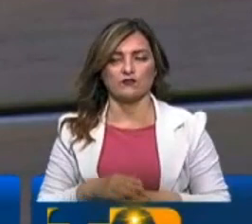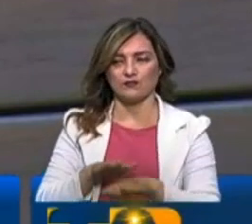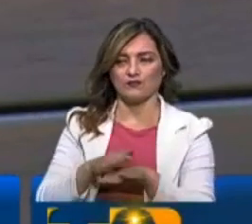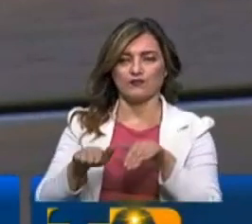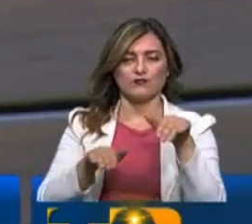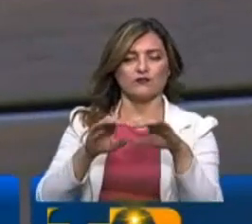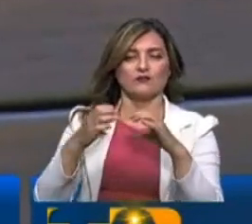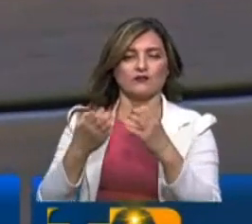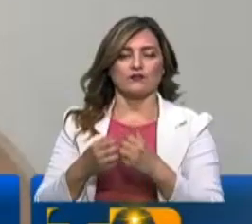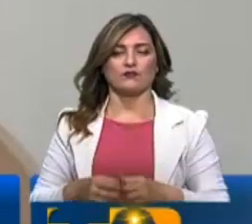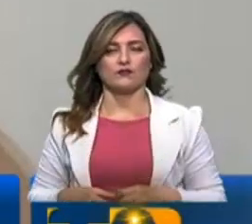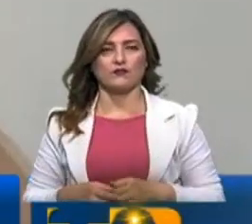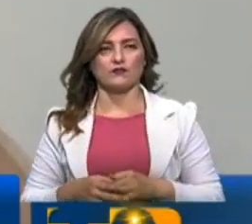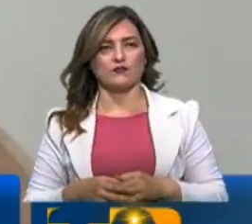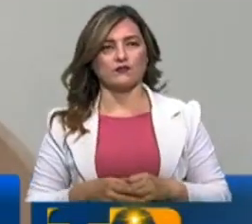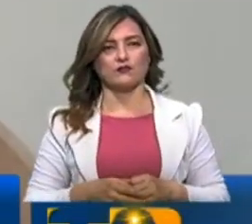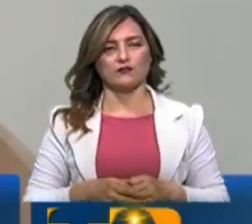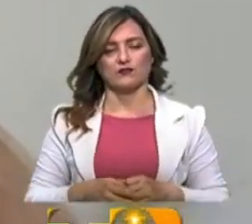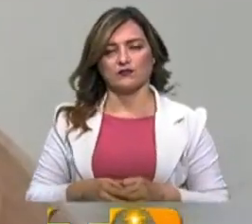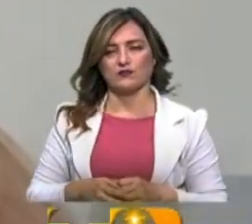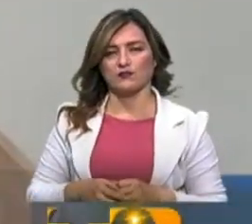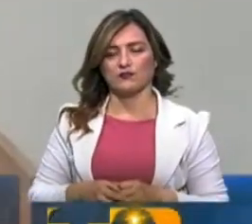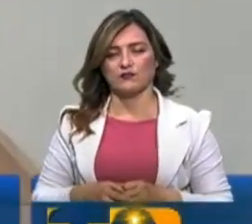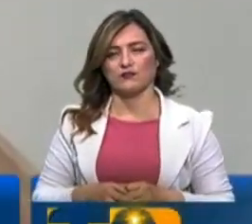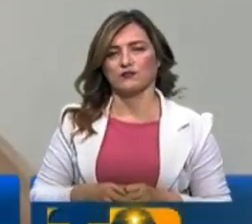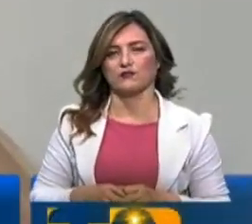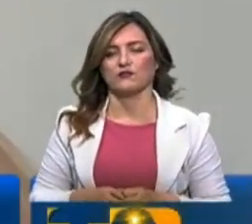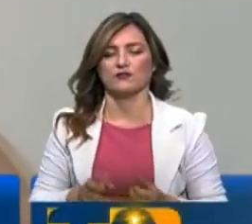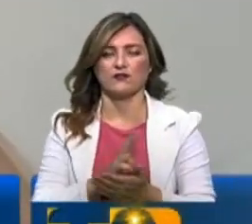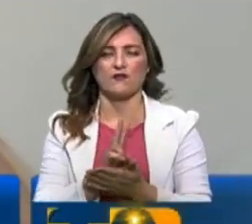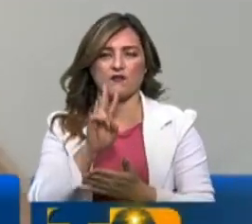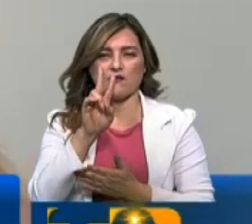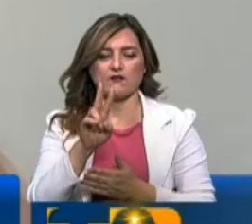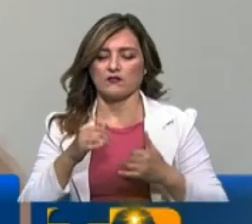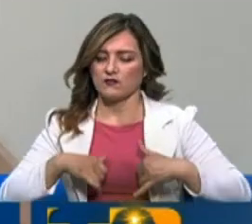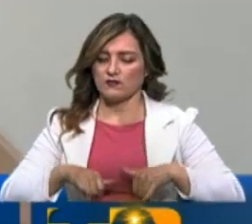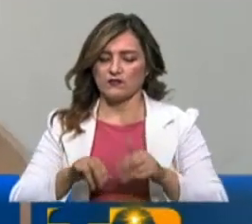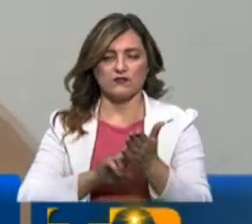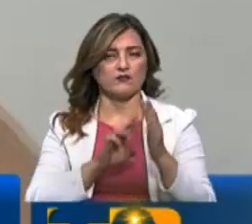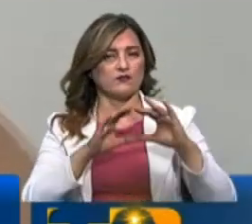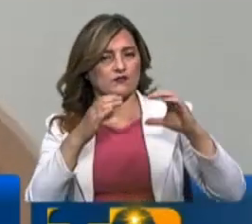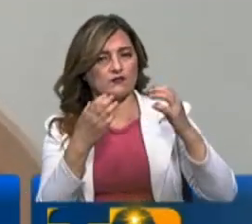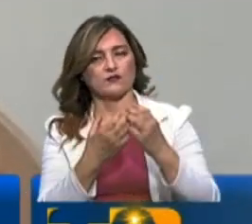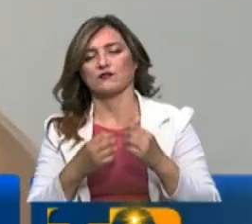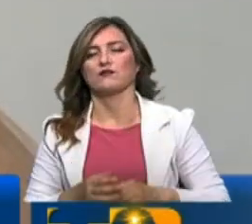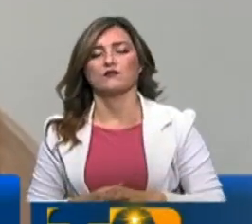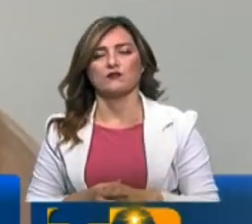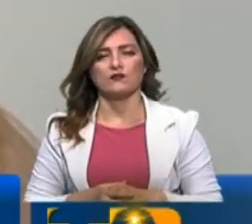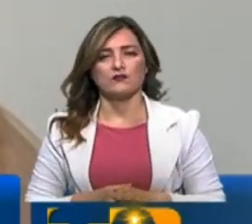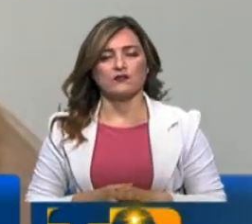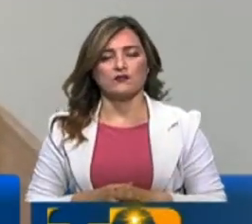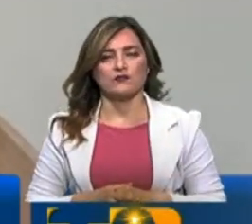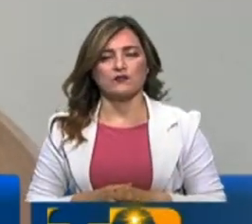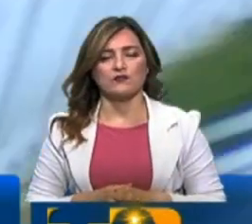convocatorias de las comisiones. Mantener durante estas primeras 2 semanas las sesiones tanto de las comisiones como del pleno